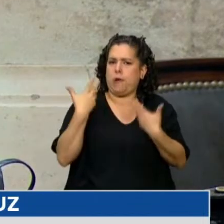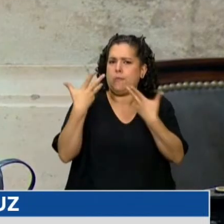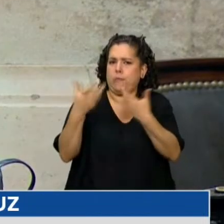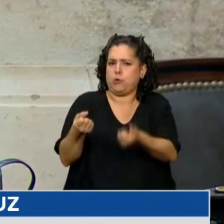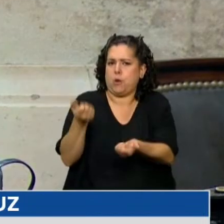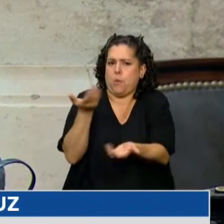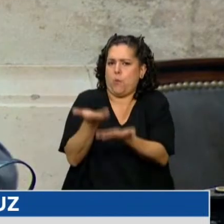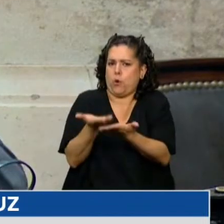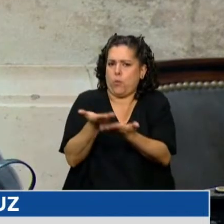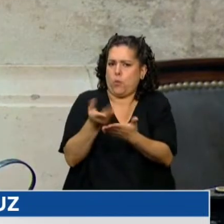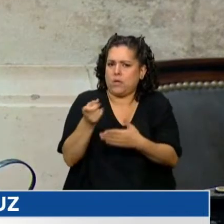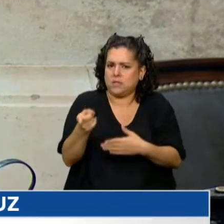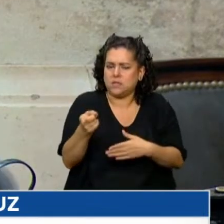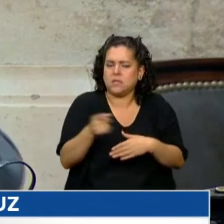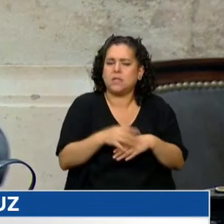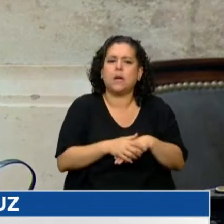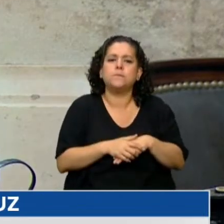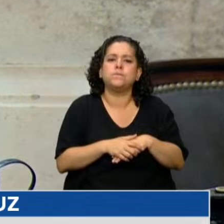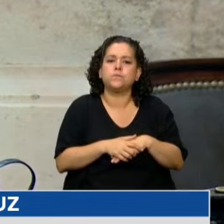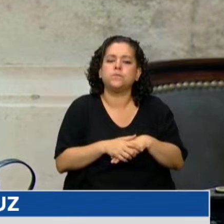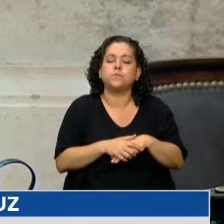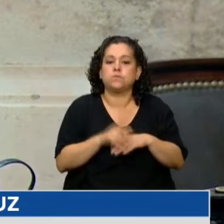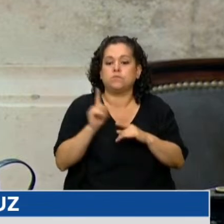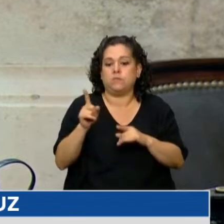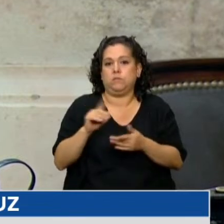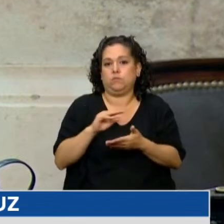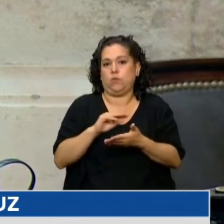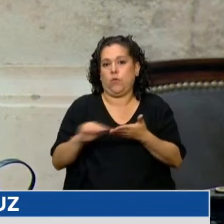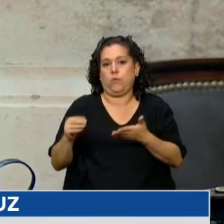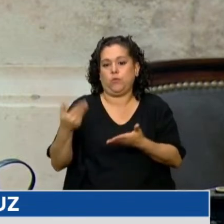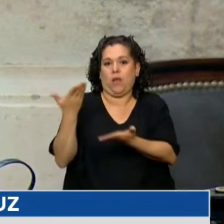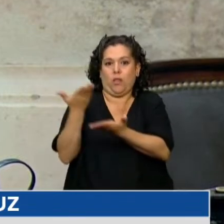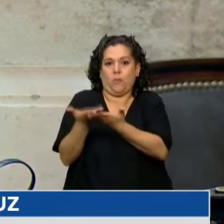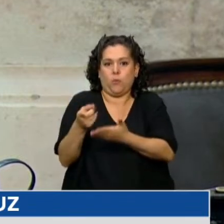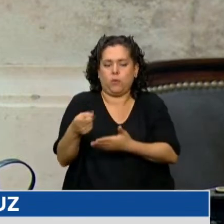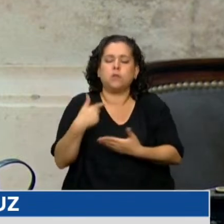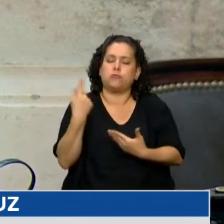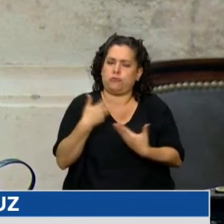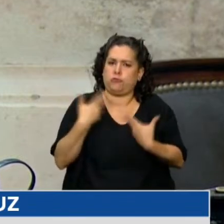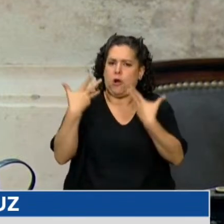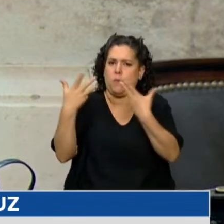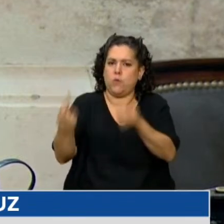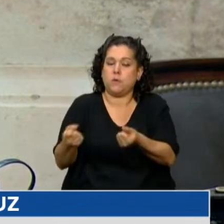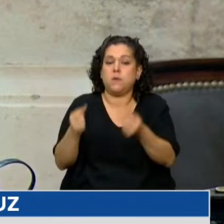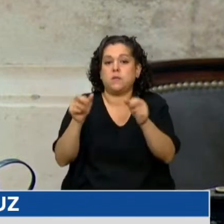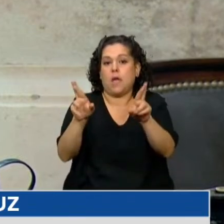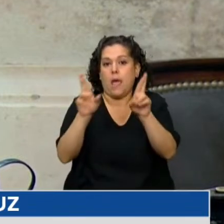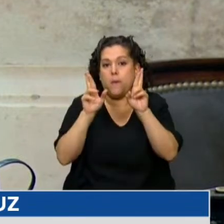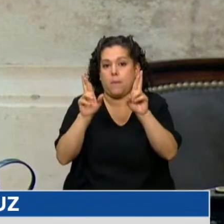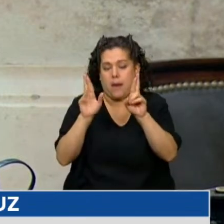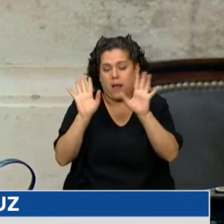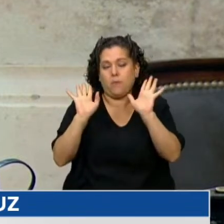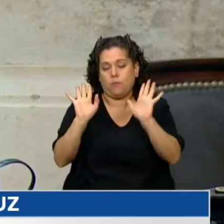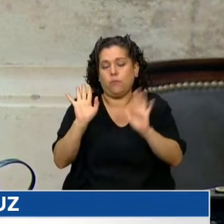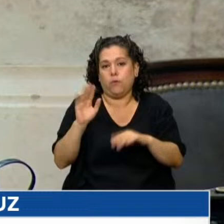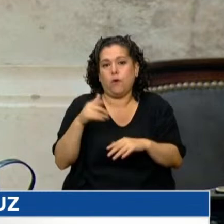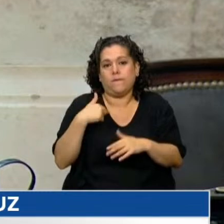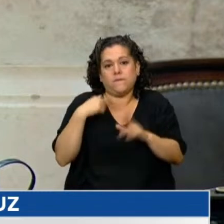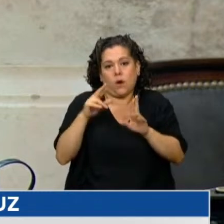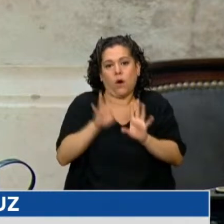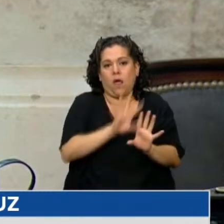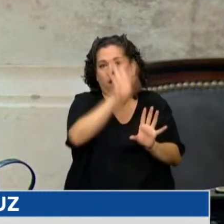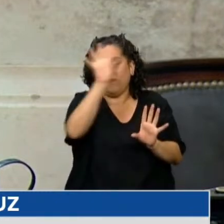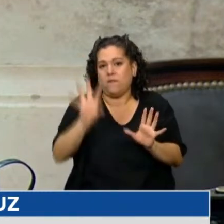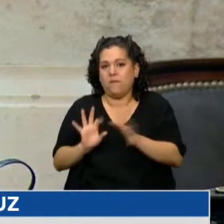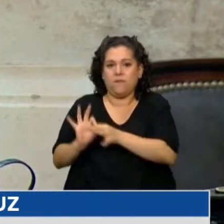propuesta hecha por el diputado presidente, así que esperemos y confiar en un federalismo, en una